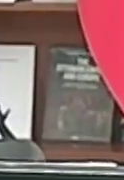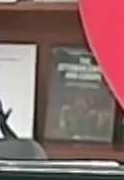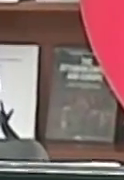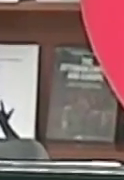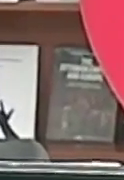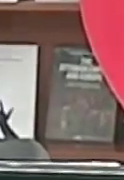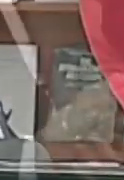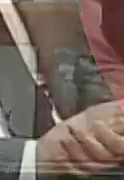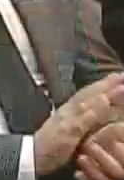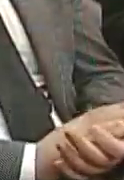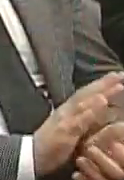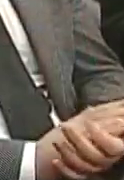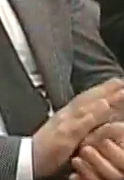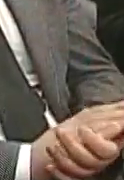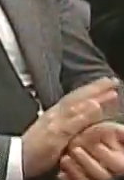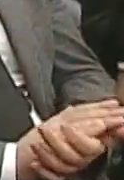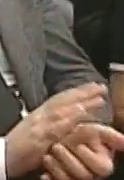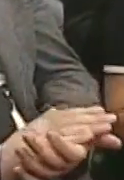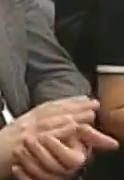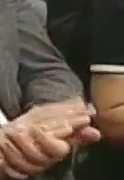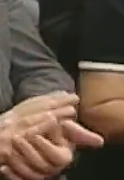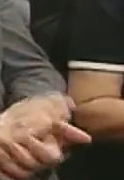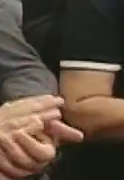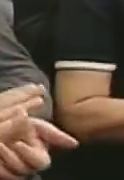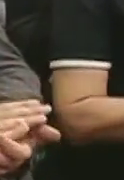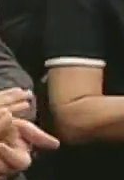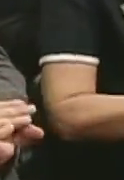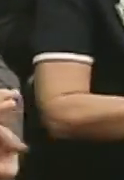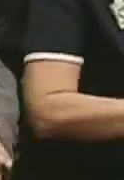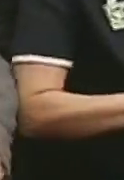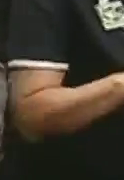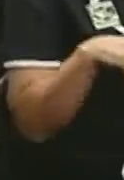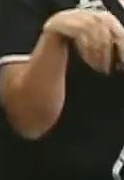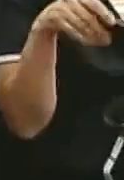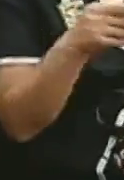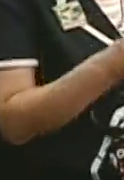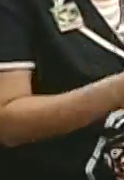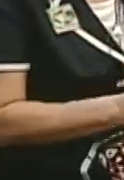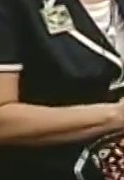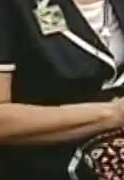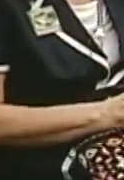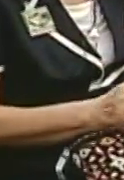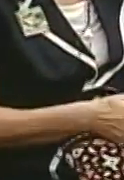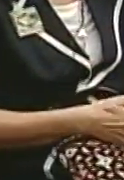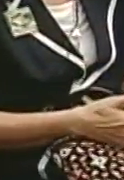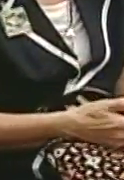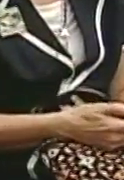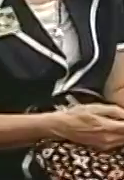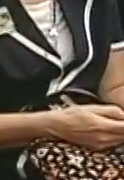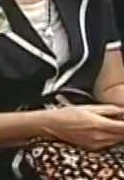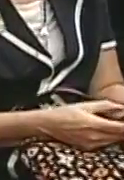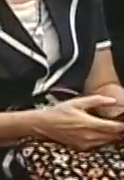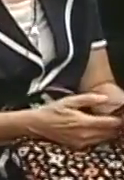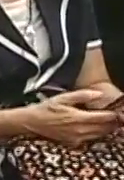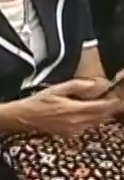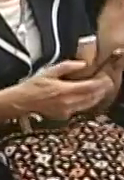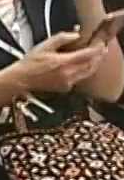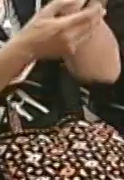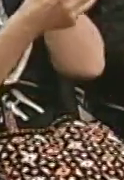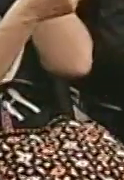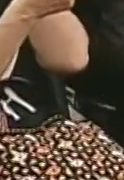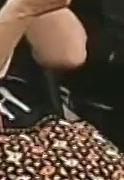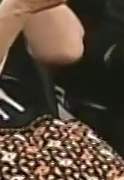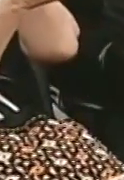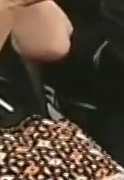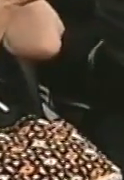la imprenta de Bolívar, aquella a la que se refirió en carta a Fernando Peñalver diciéndole: traiga usted